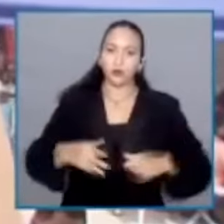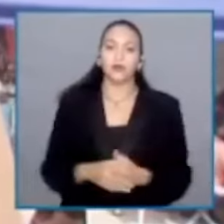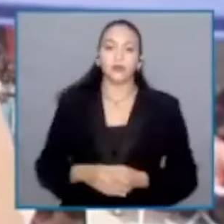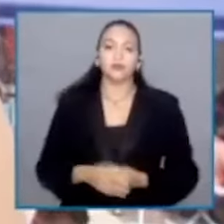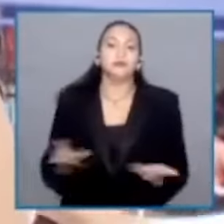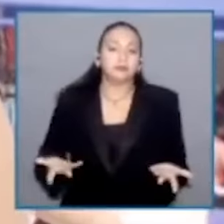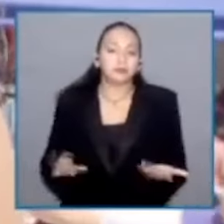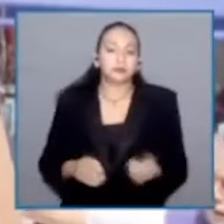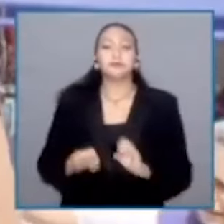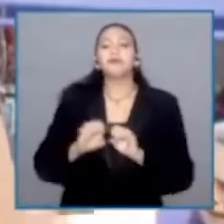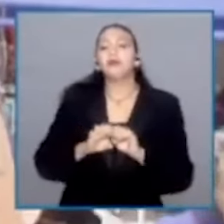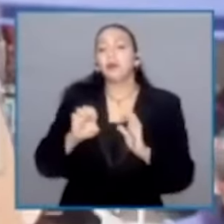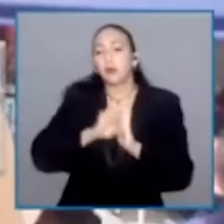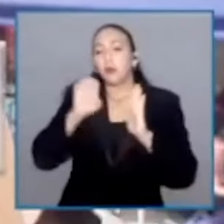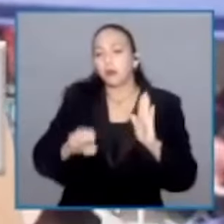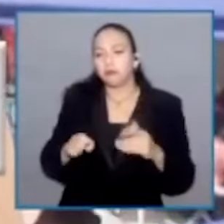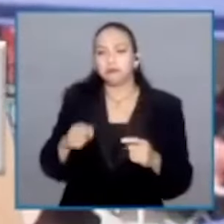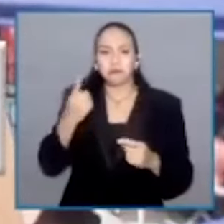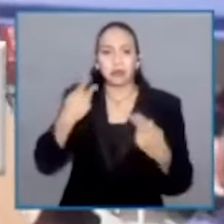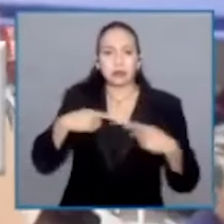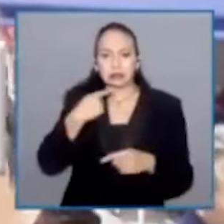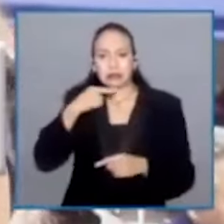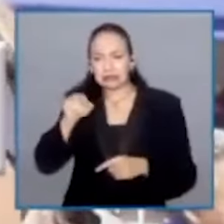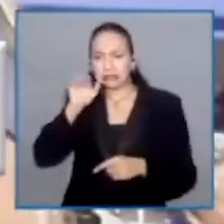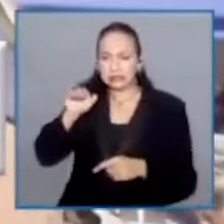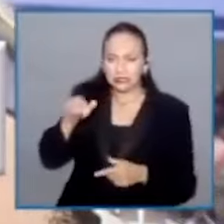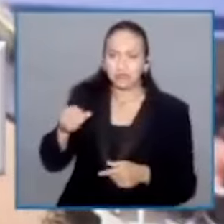atender, todos ya saben que tenemos que hacerlo,